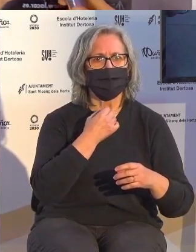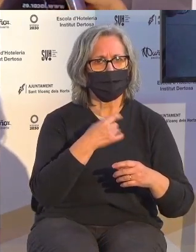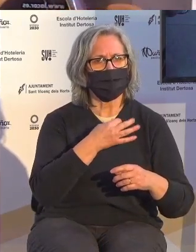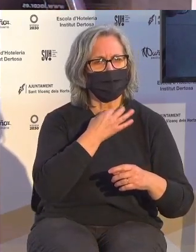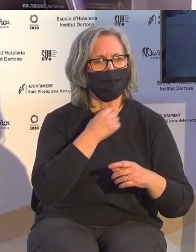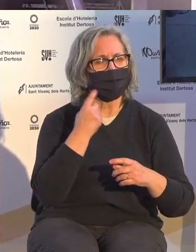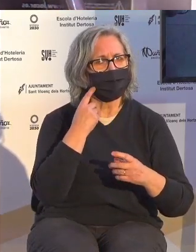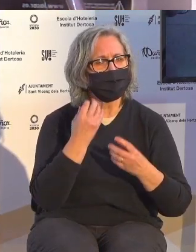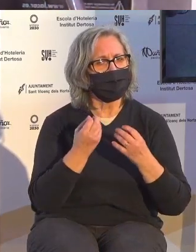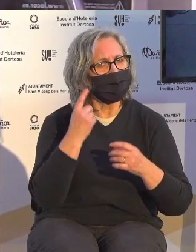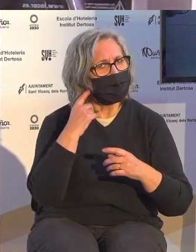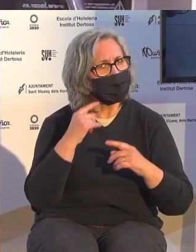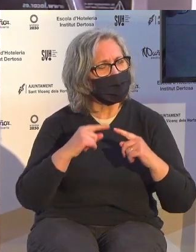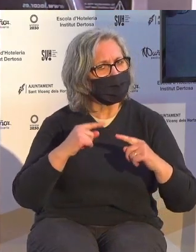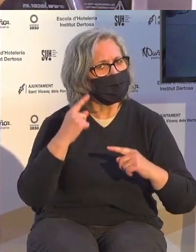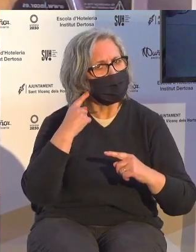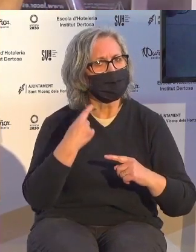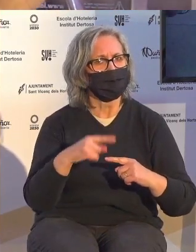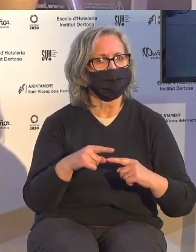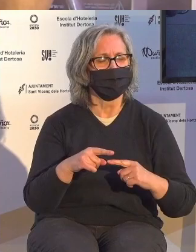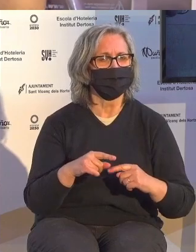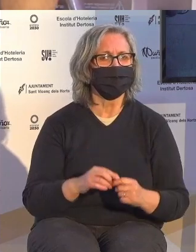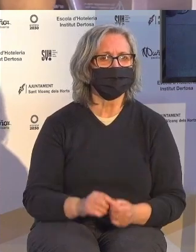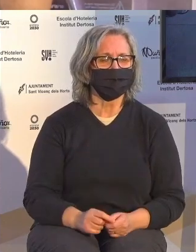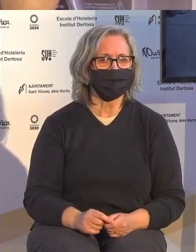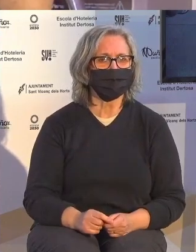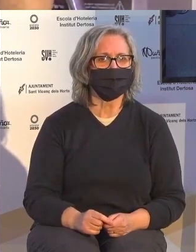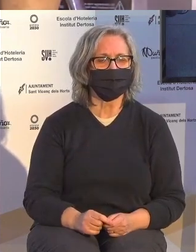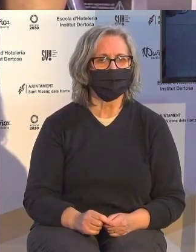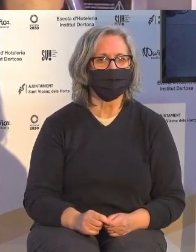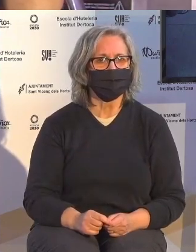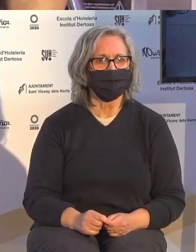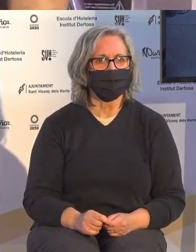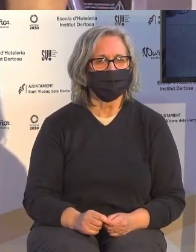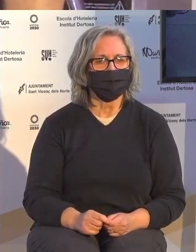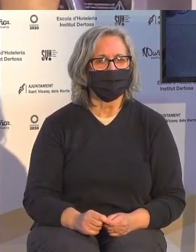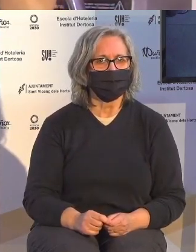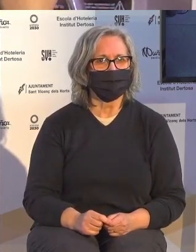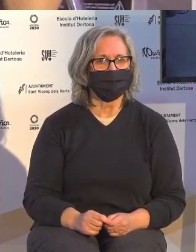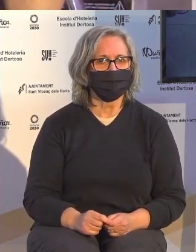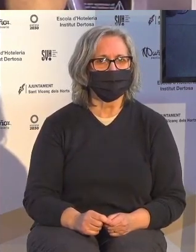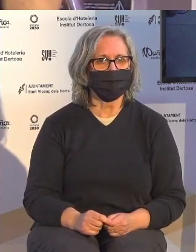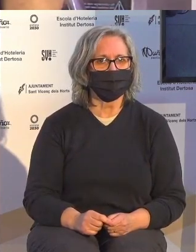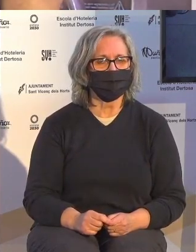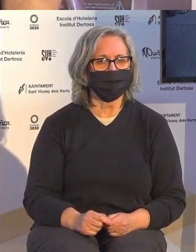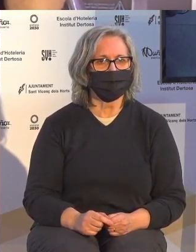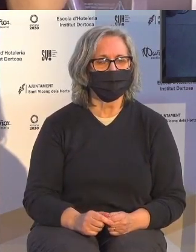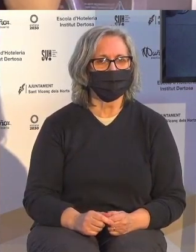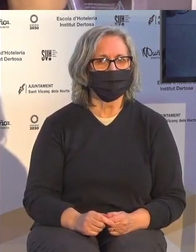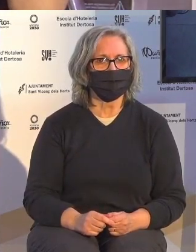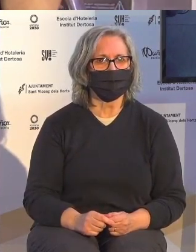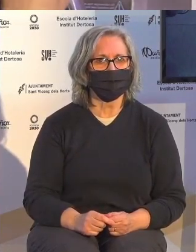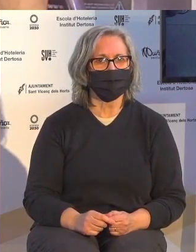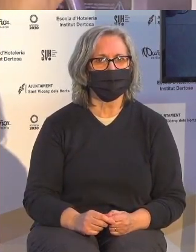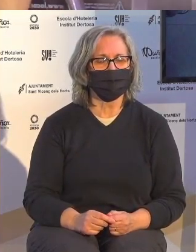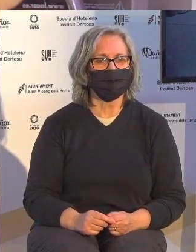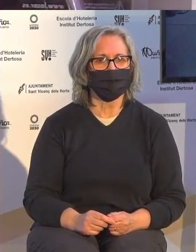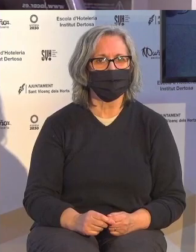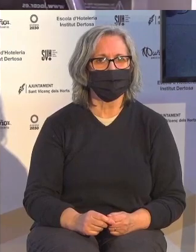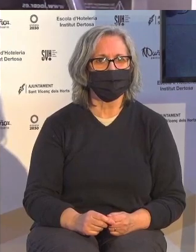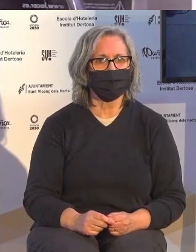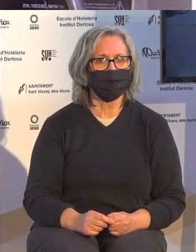y hay una u otra técnica también las veces puedes poner aquí hay agua fría si